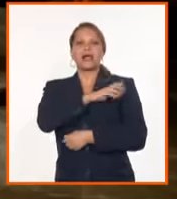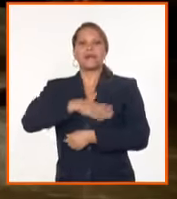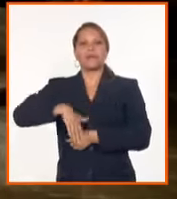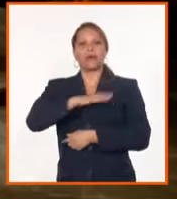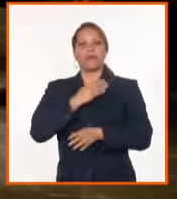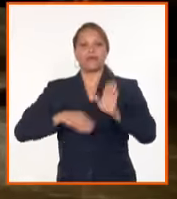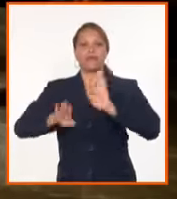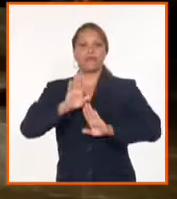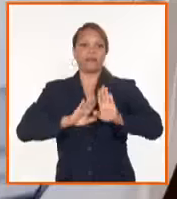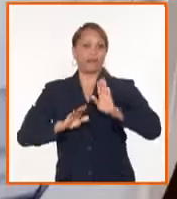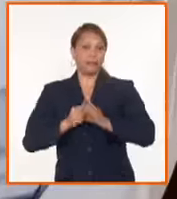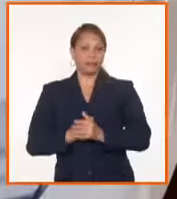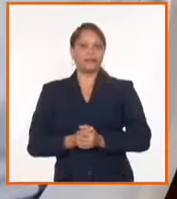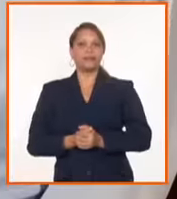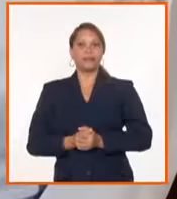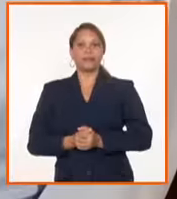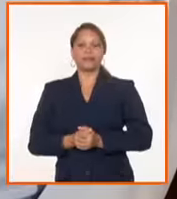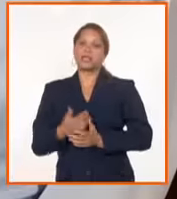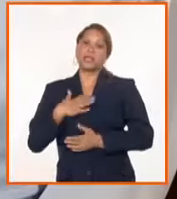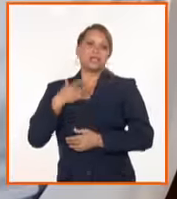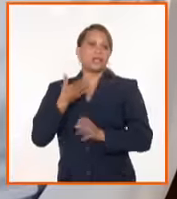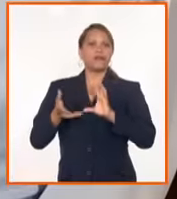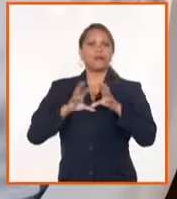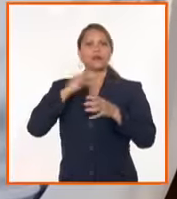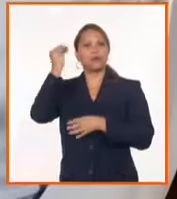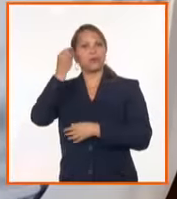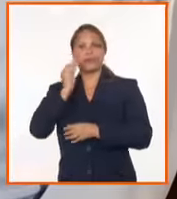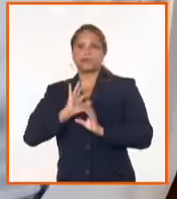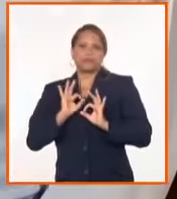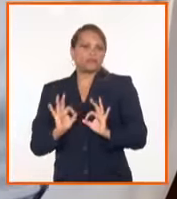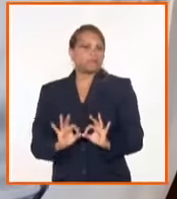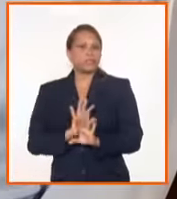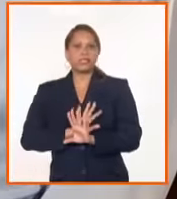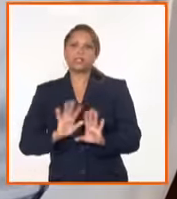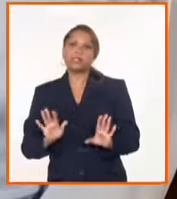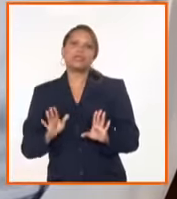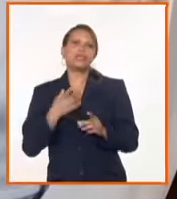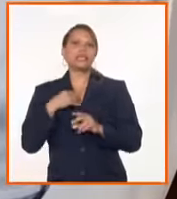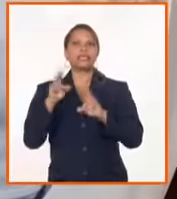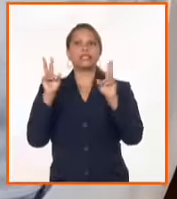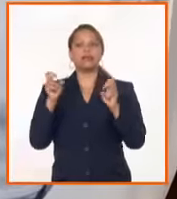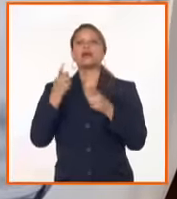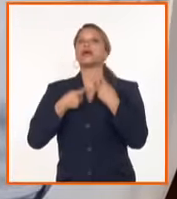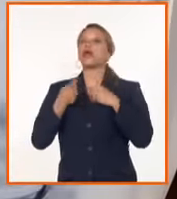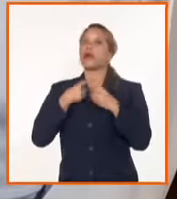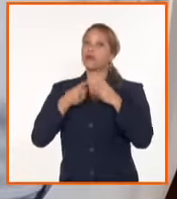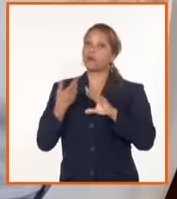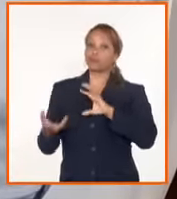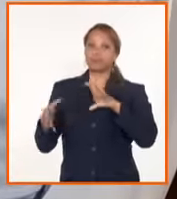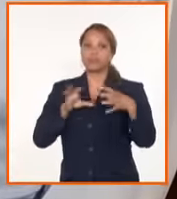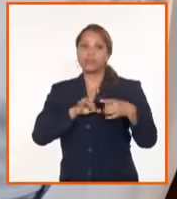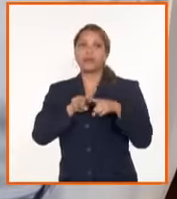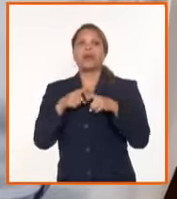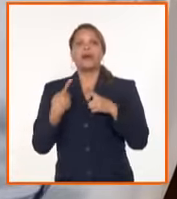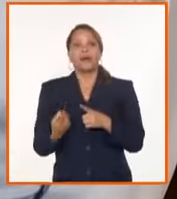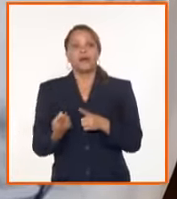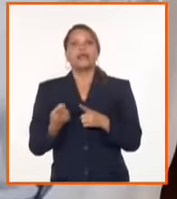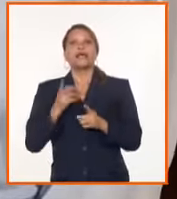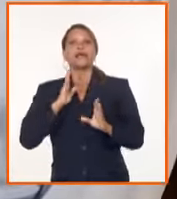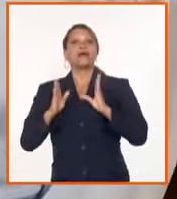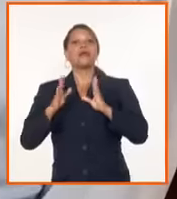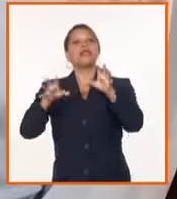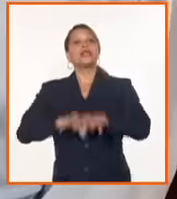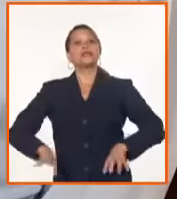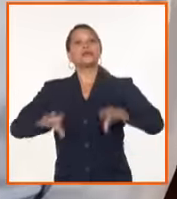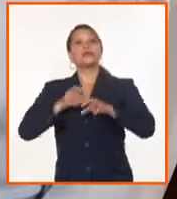son los criterios que yo tengo y las convicciones que tengo sobre este tema, que es un tema complejo, porque está parte de una situación